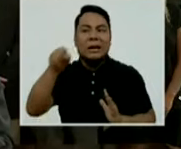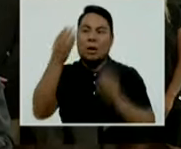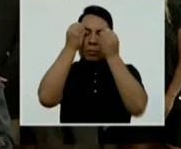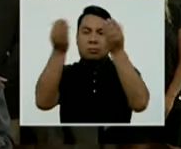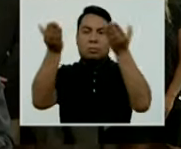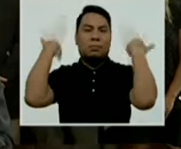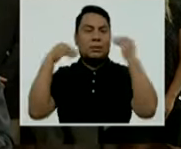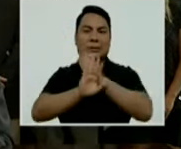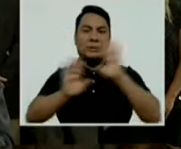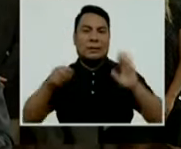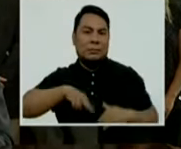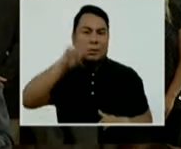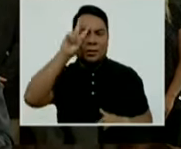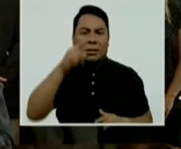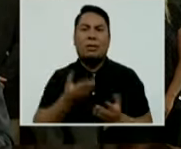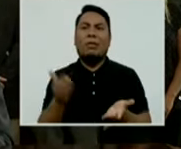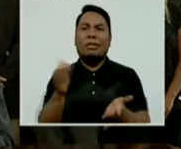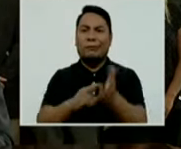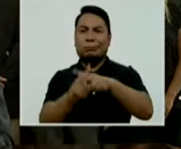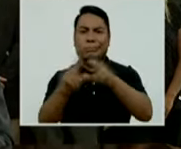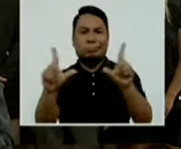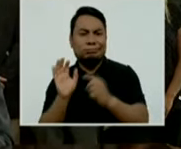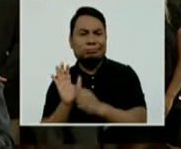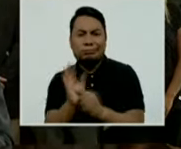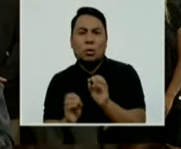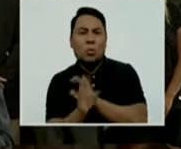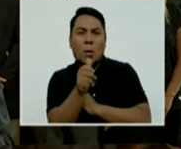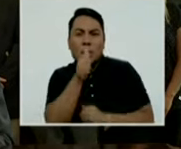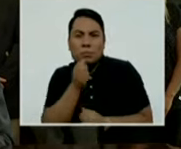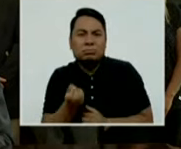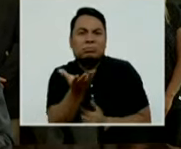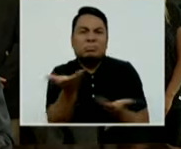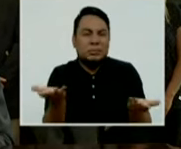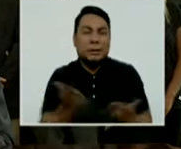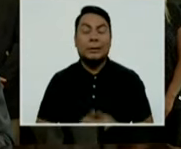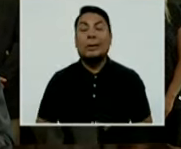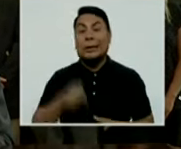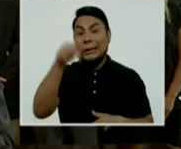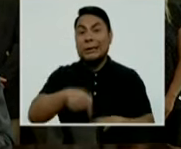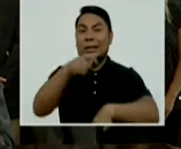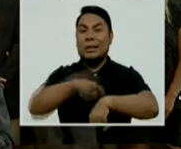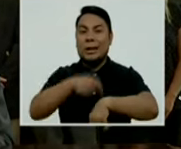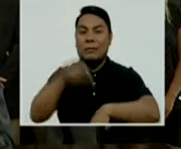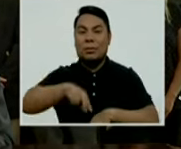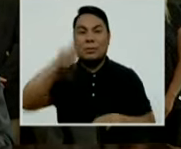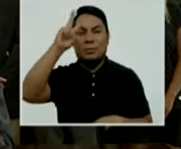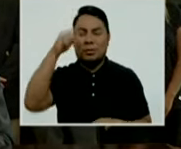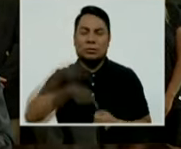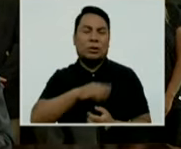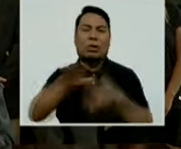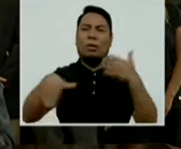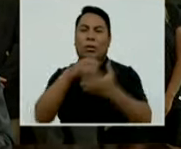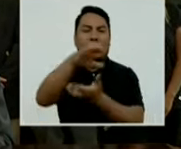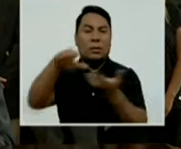frente a esta difícil situación que se ha generado y que me hace injustamente aparecer